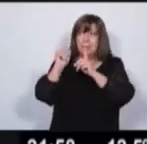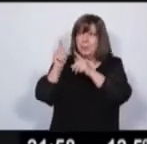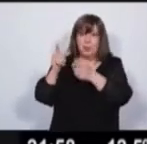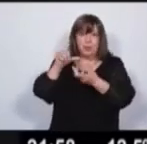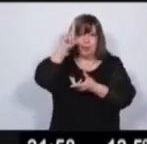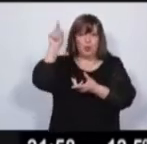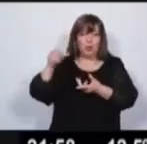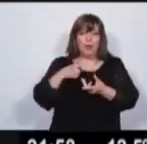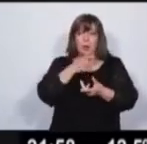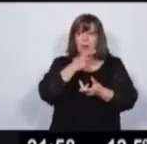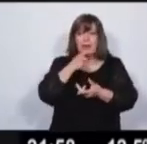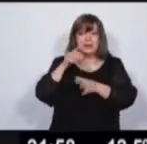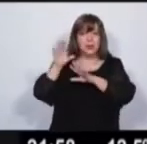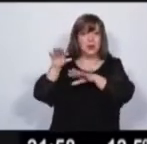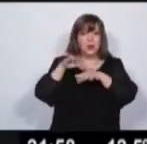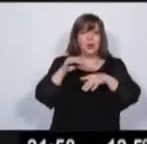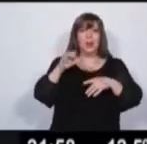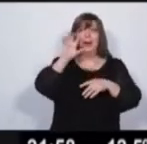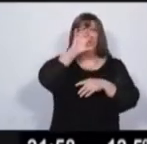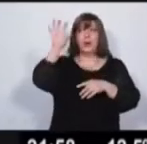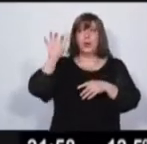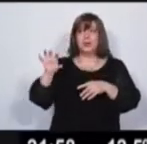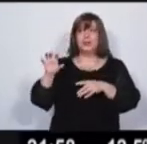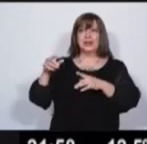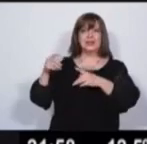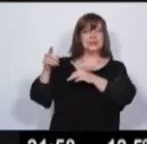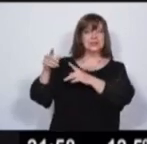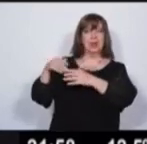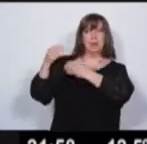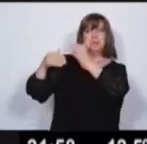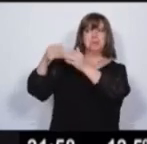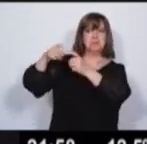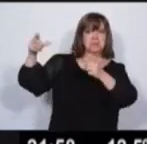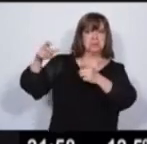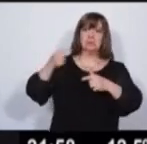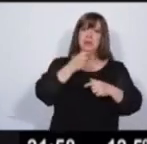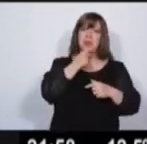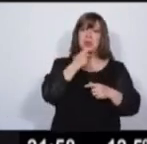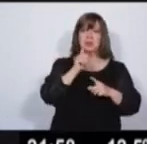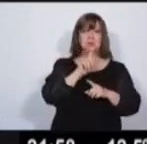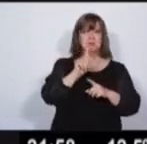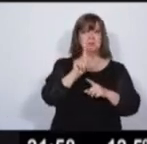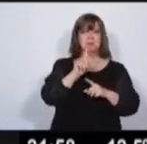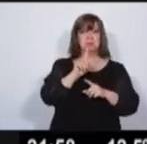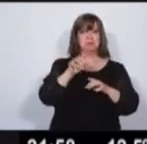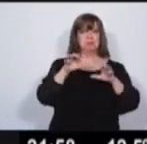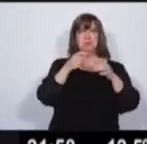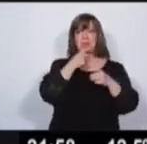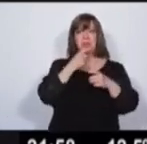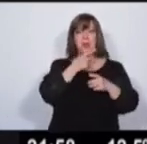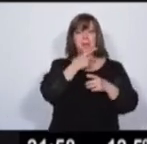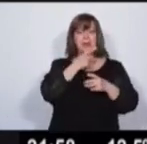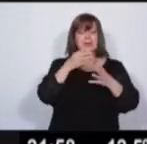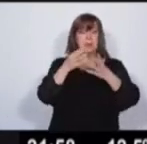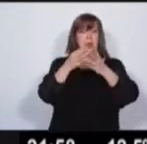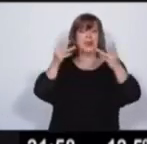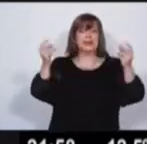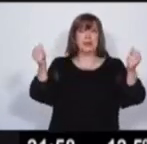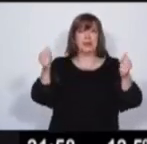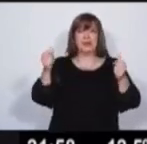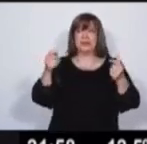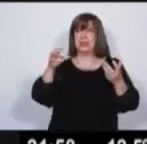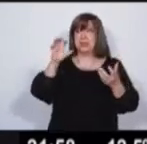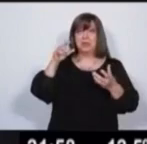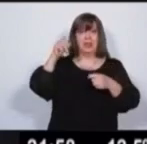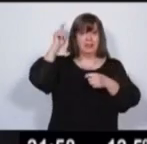nacionales casi el resto de las provincias de la Argentina crecieron menos Mendoza hemos desaparecido de la mesa Nacional